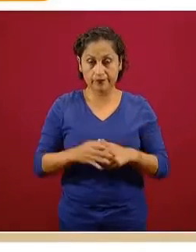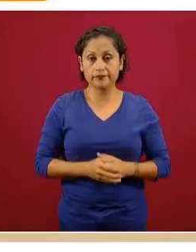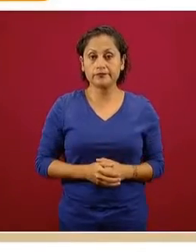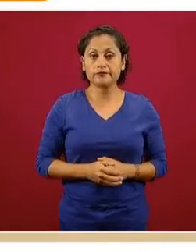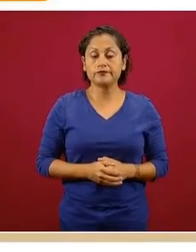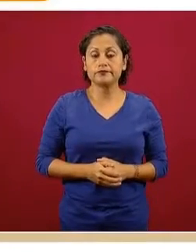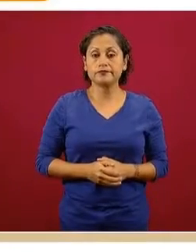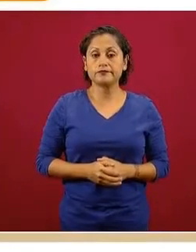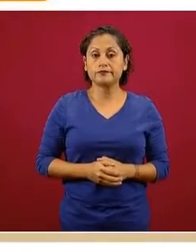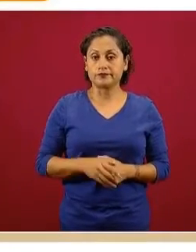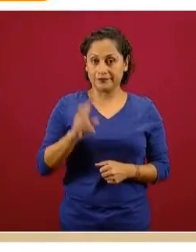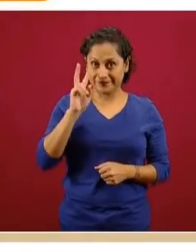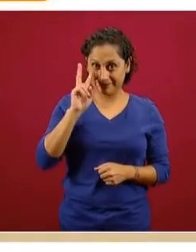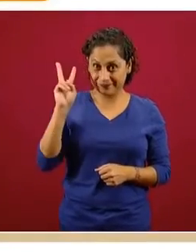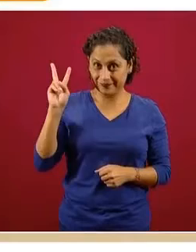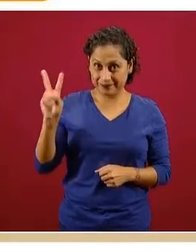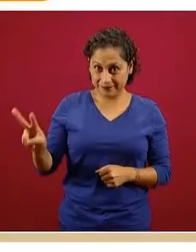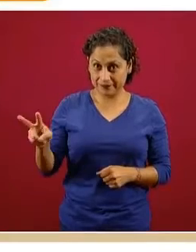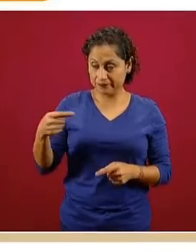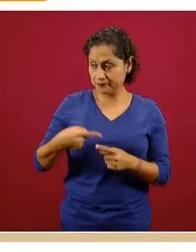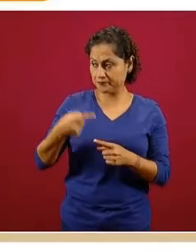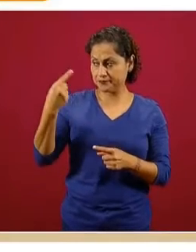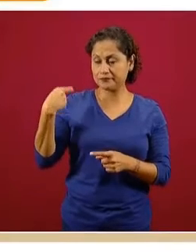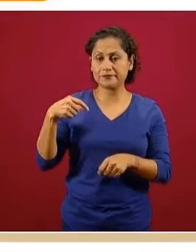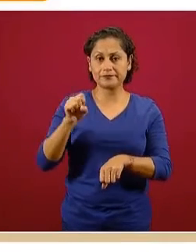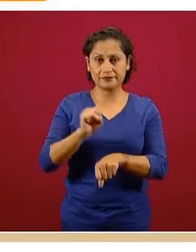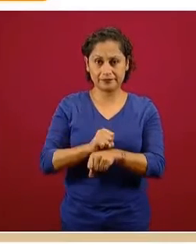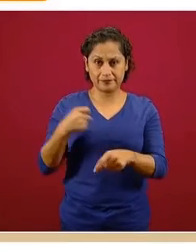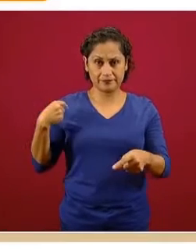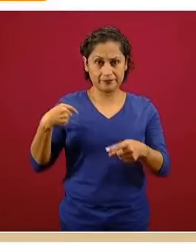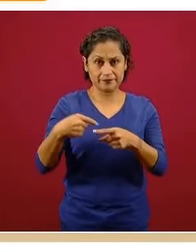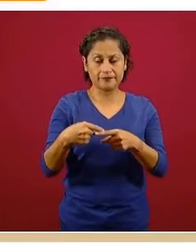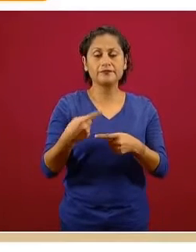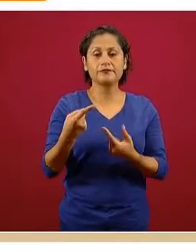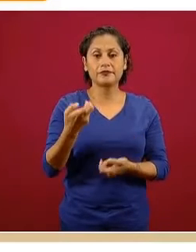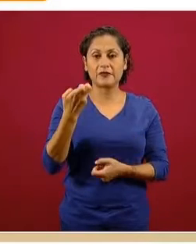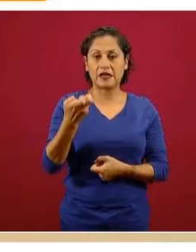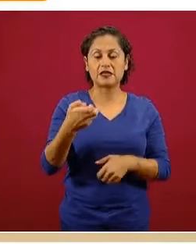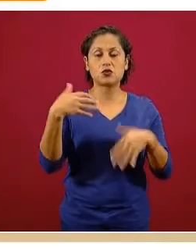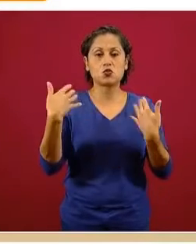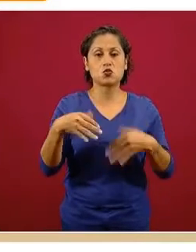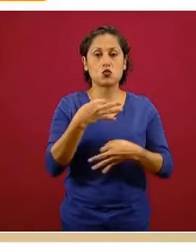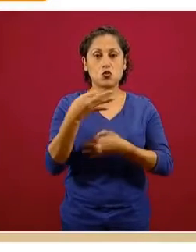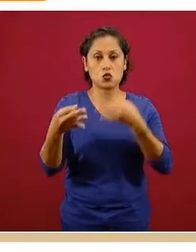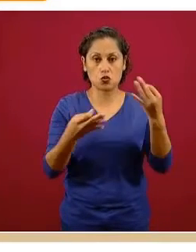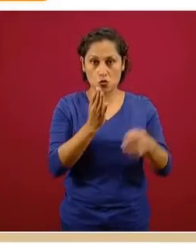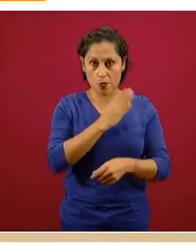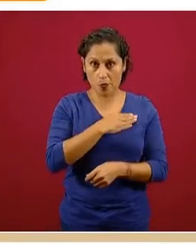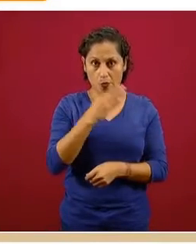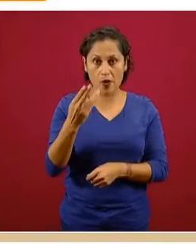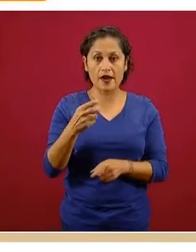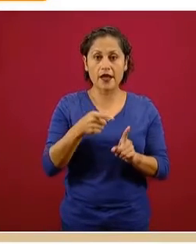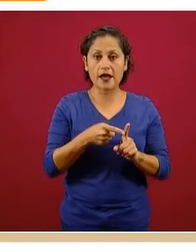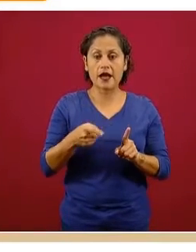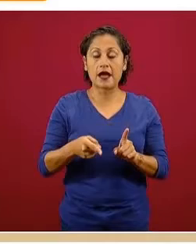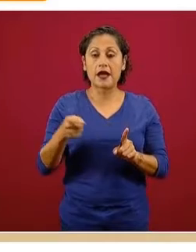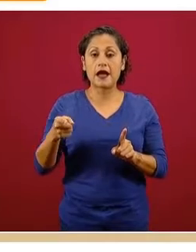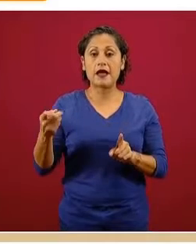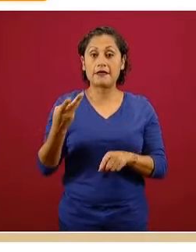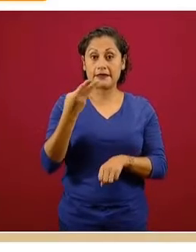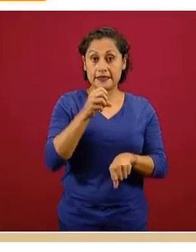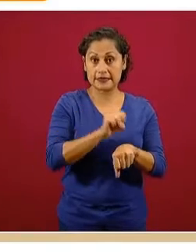hemos estado señalando a lo largo de la semana, que es esta muy buena noticia de la reducción por 3 semanas